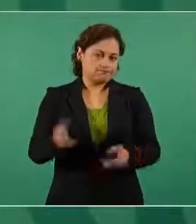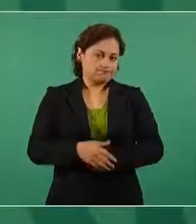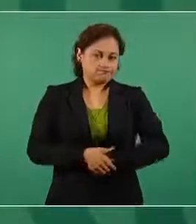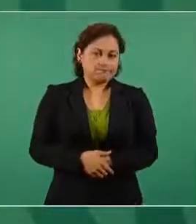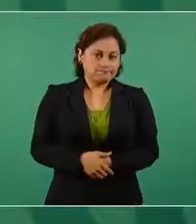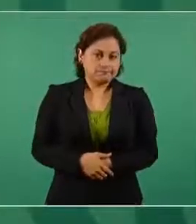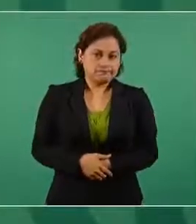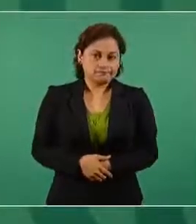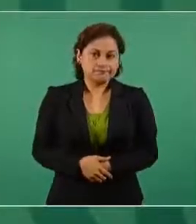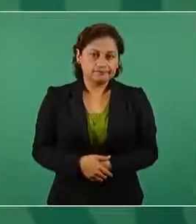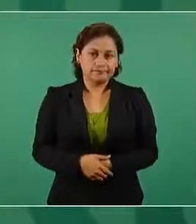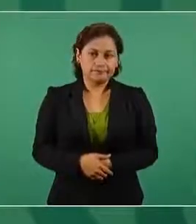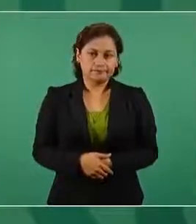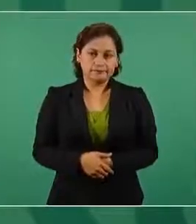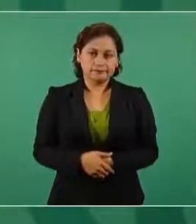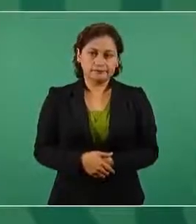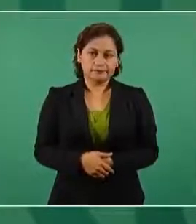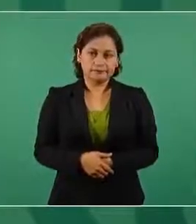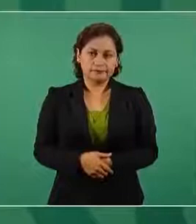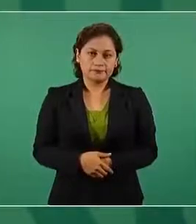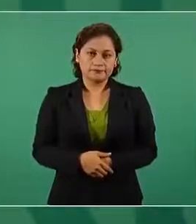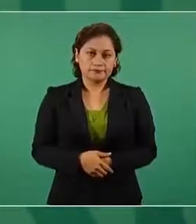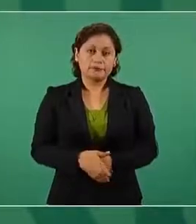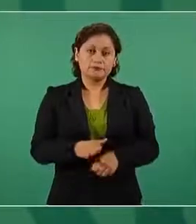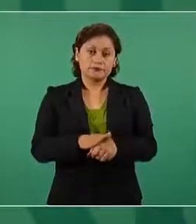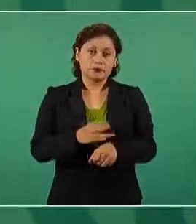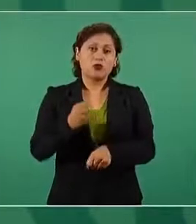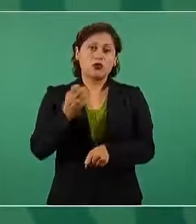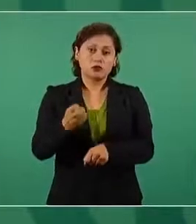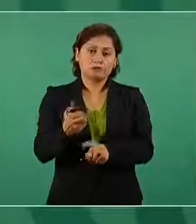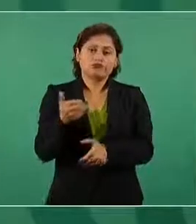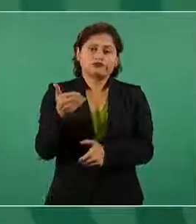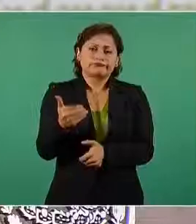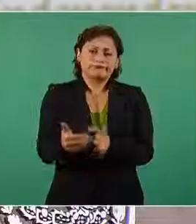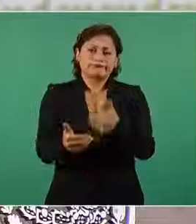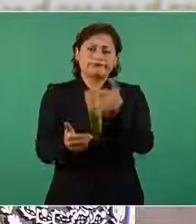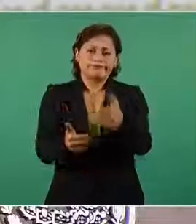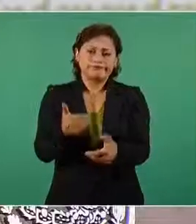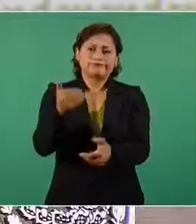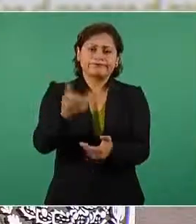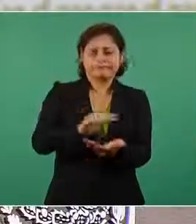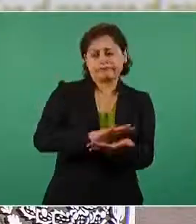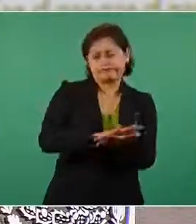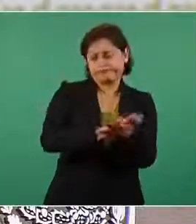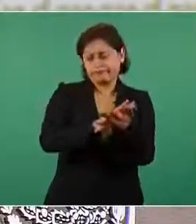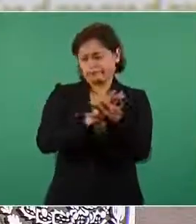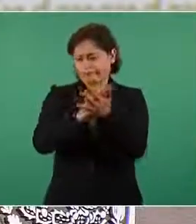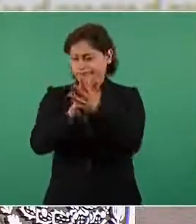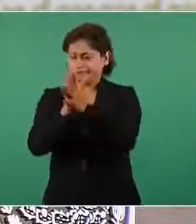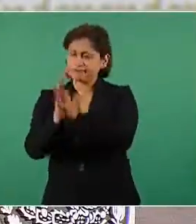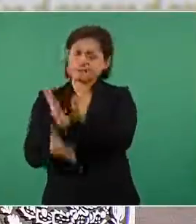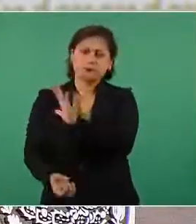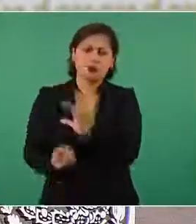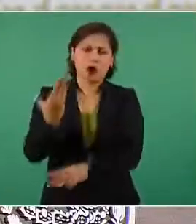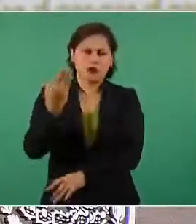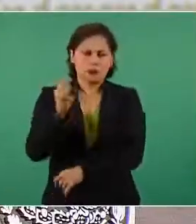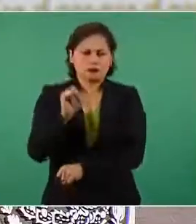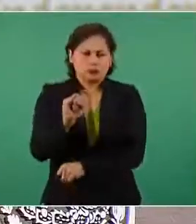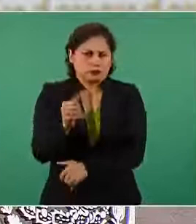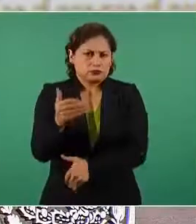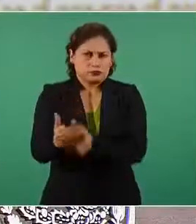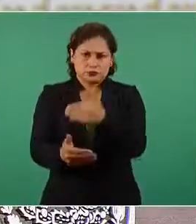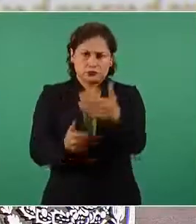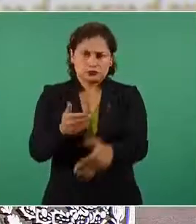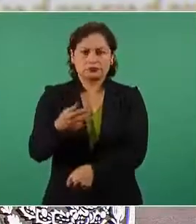sí se tiene que ir avanzando en la renovación y ayuda mucho también el que se